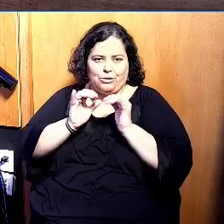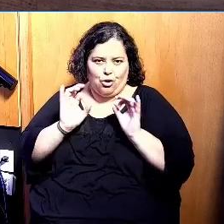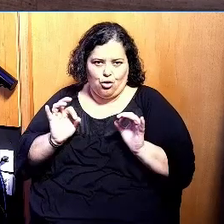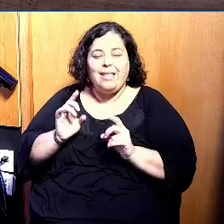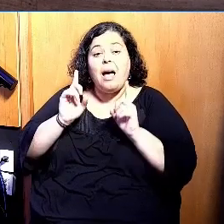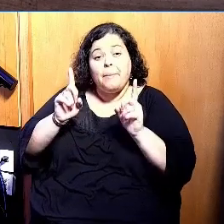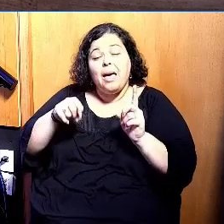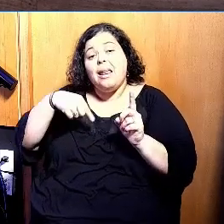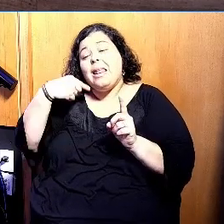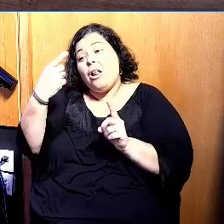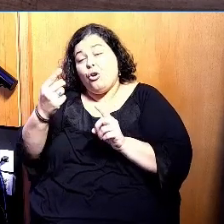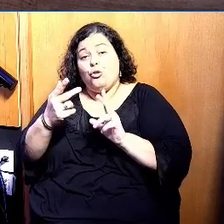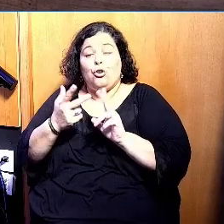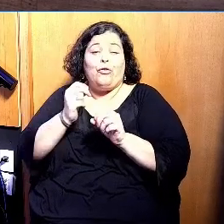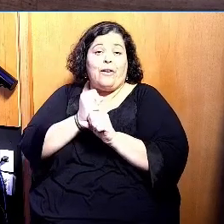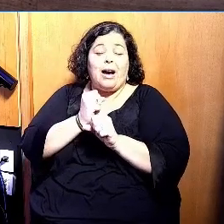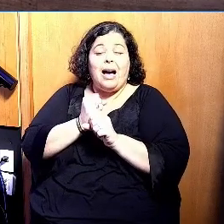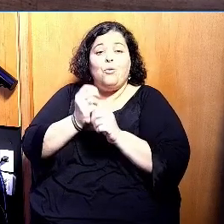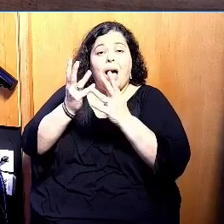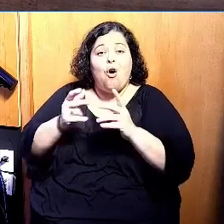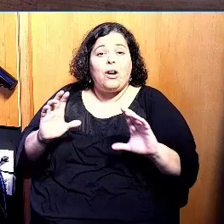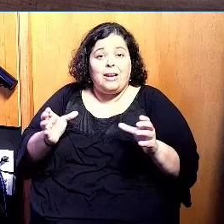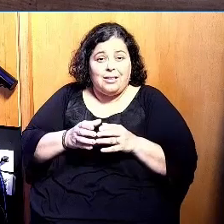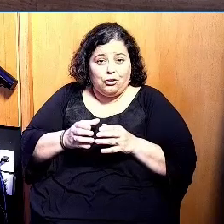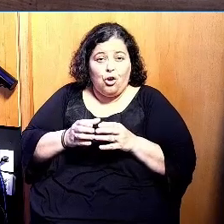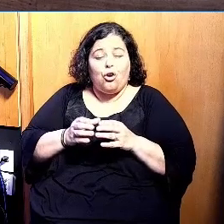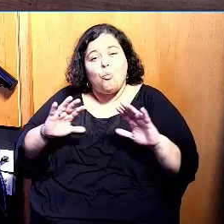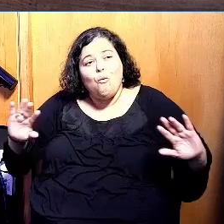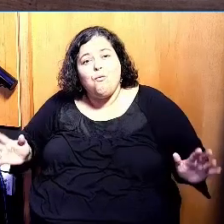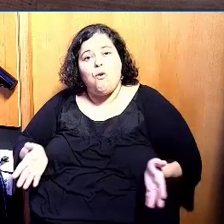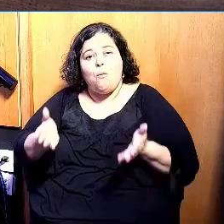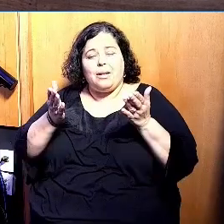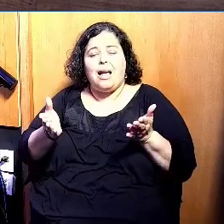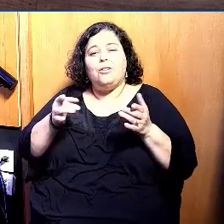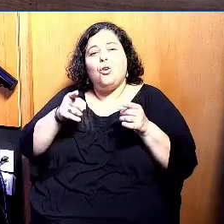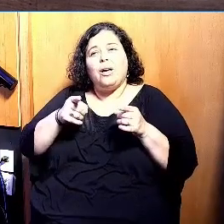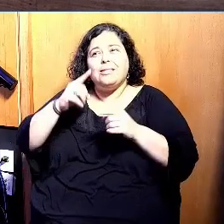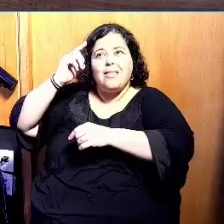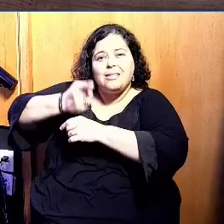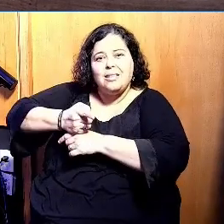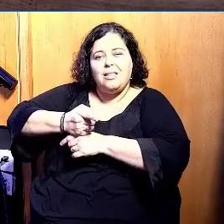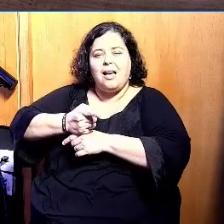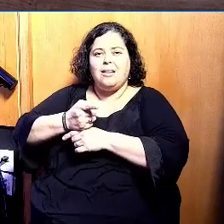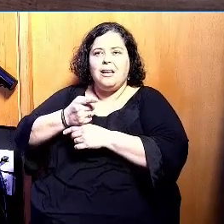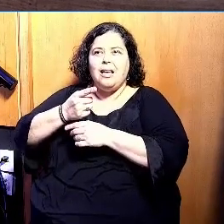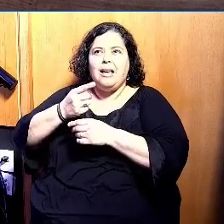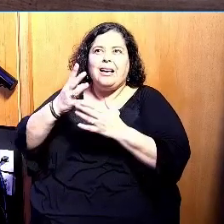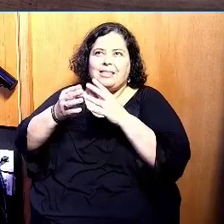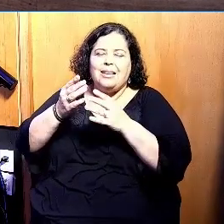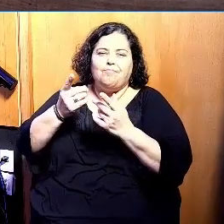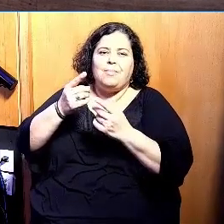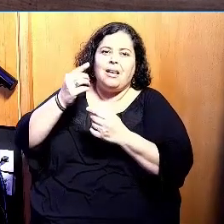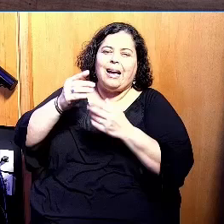Y trabajar en la organización fomentando que se tomen las decisiones basadas en datos y que